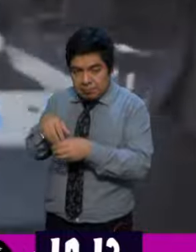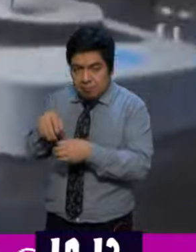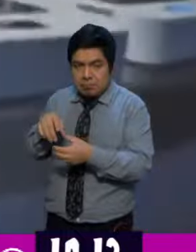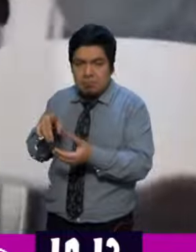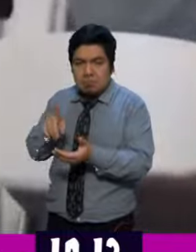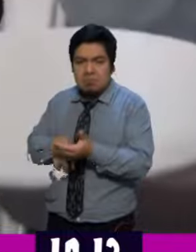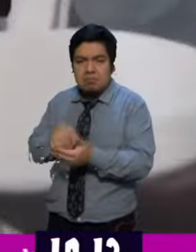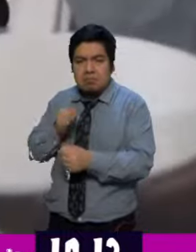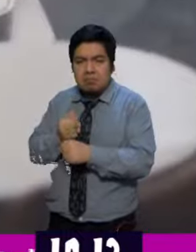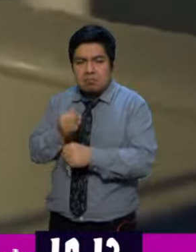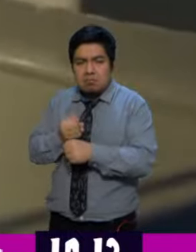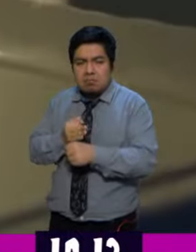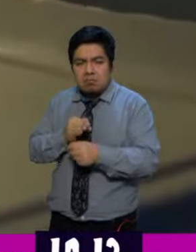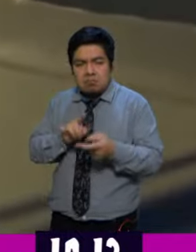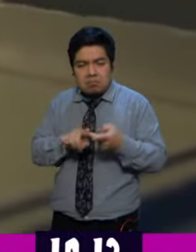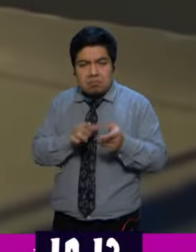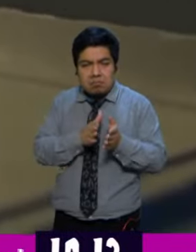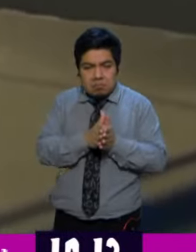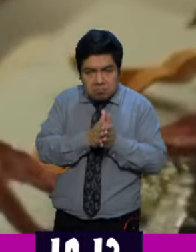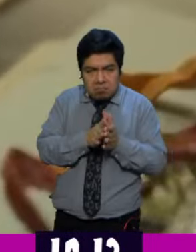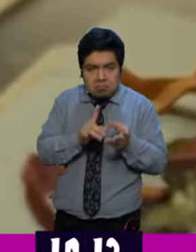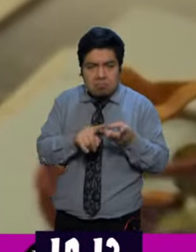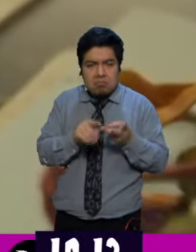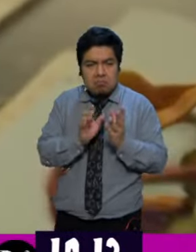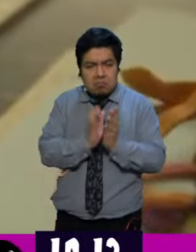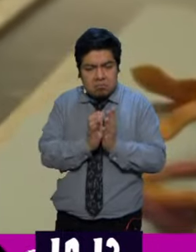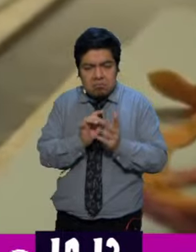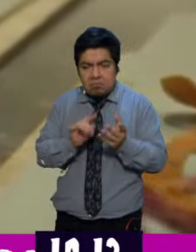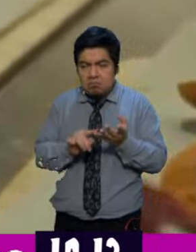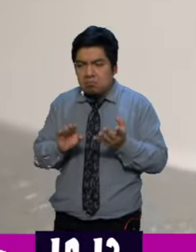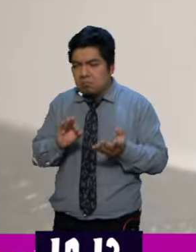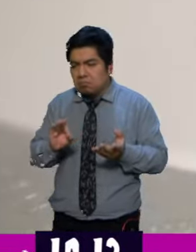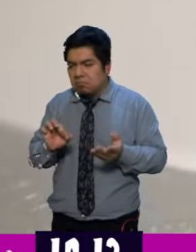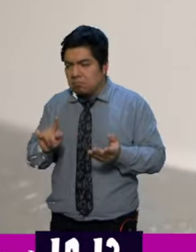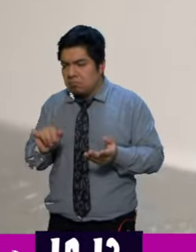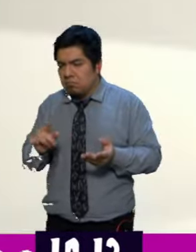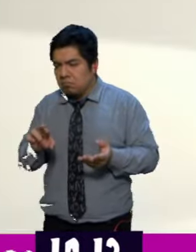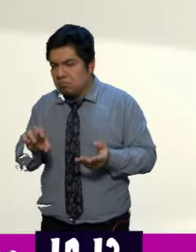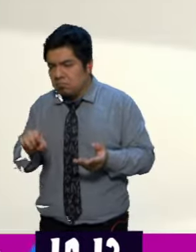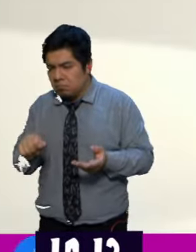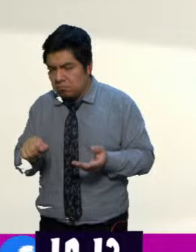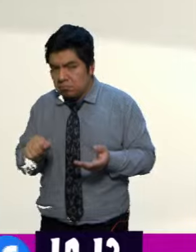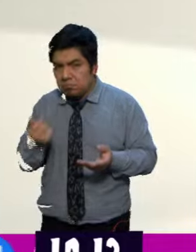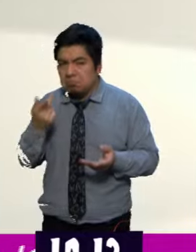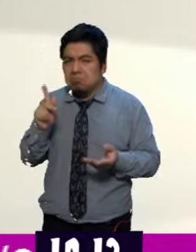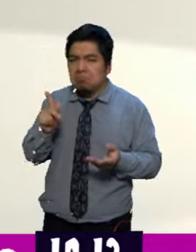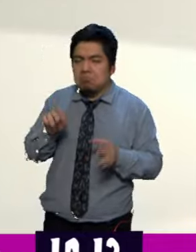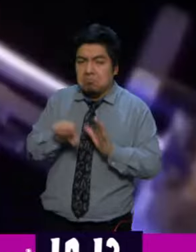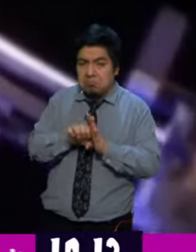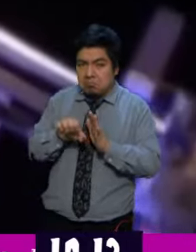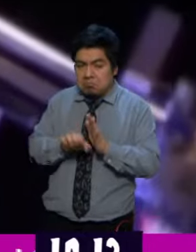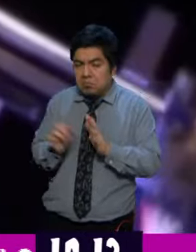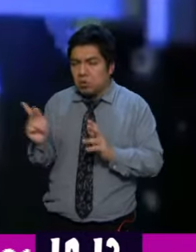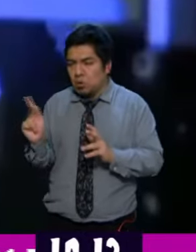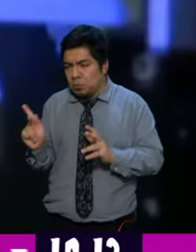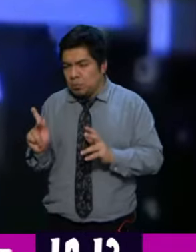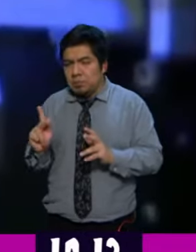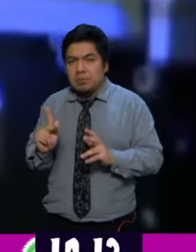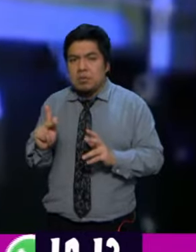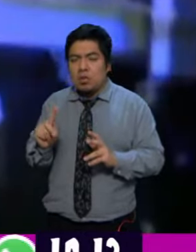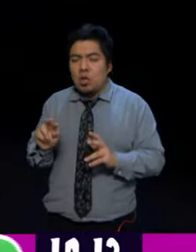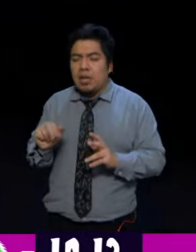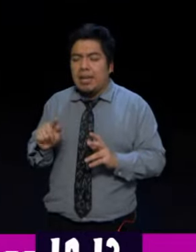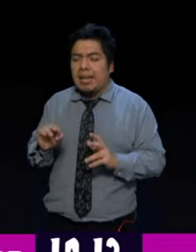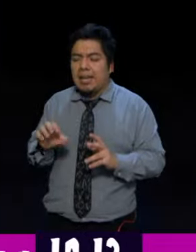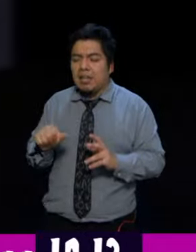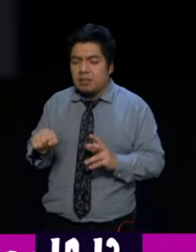hacer con harinas, con chocolate, con carbohidratos, pues, pero se piensa que en un futuro se puede hacer con proteína, y se piensa que se